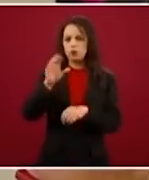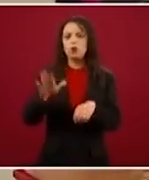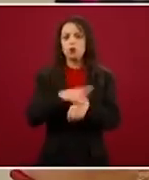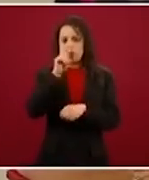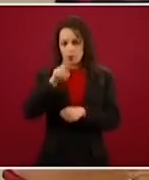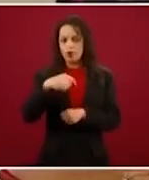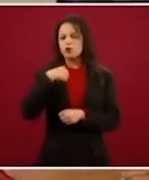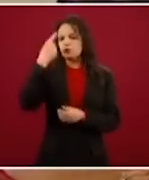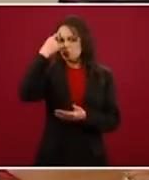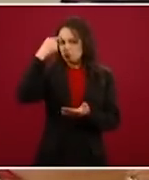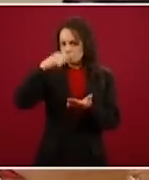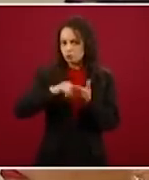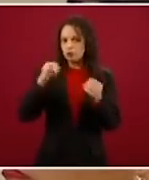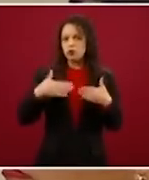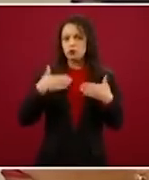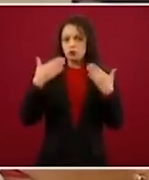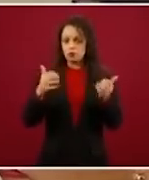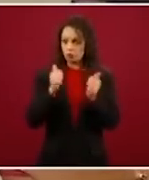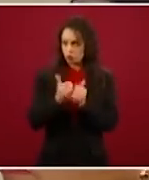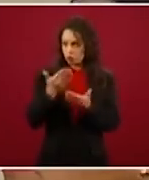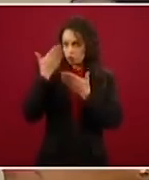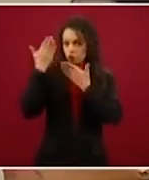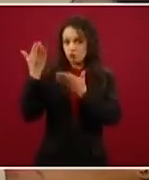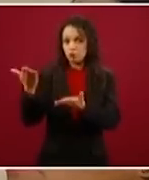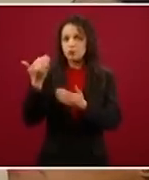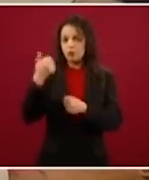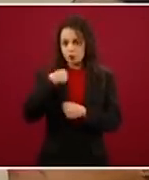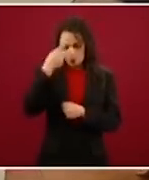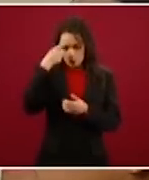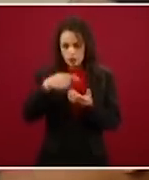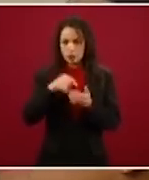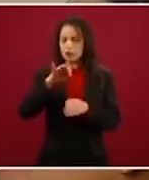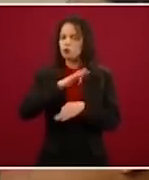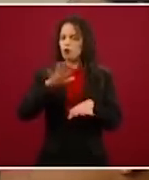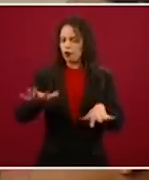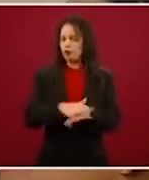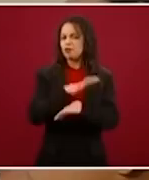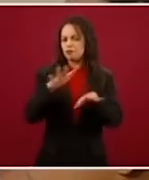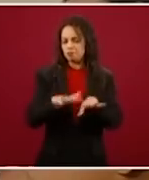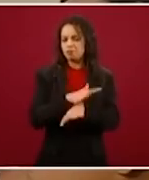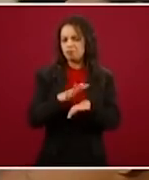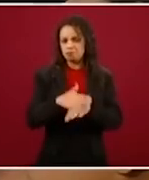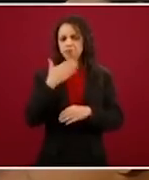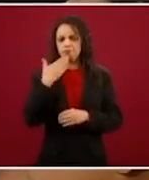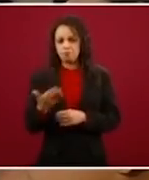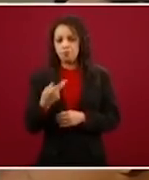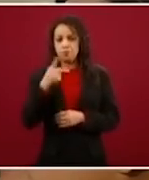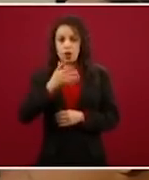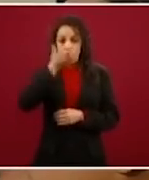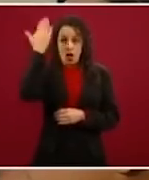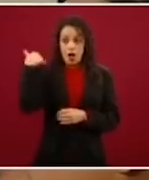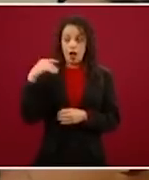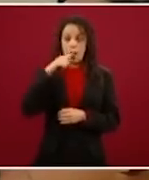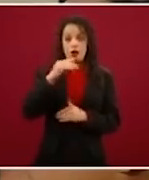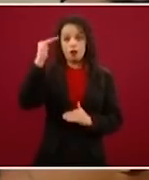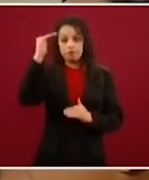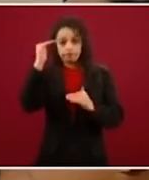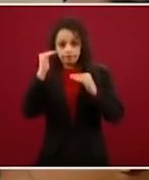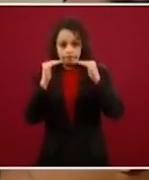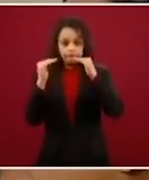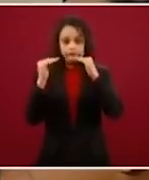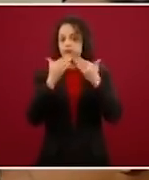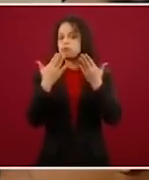porque creo que puede hacer las cosas diferente y porque justamente no había ejercicios democráticos como los que hay ahora con